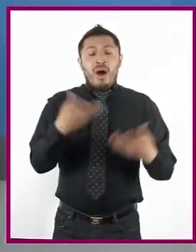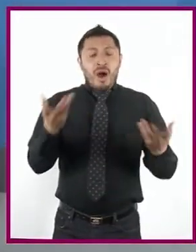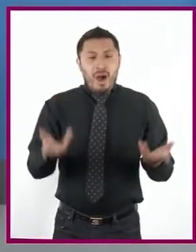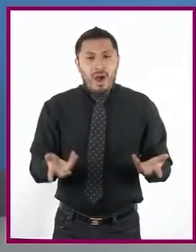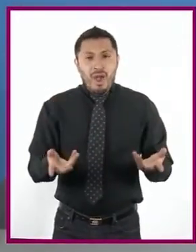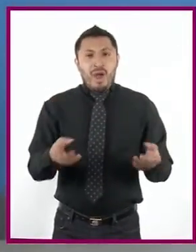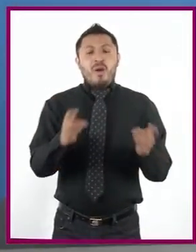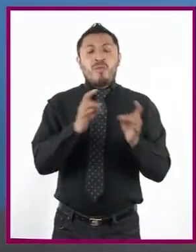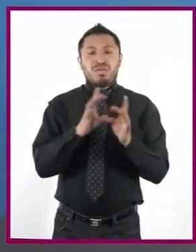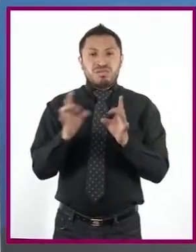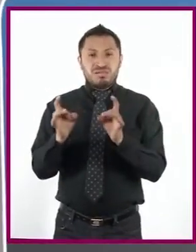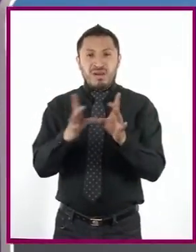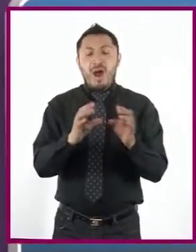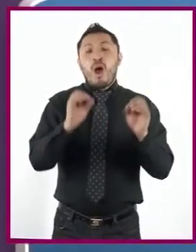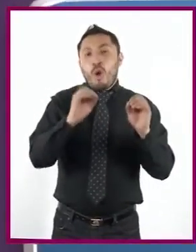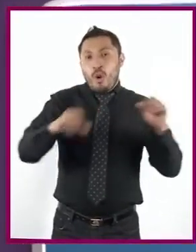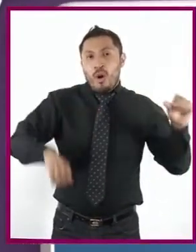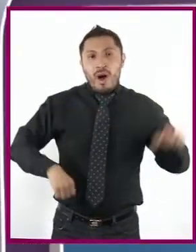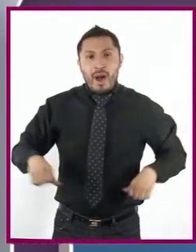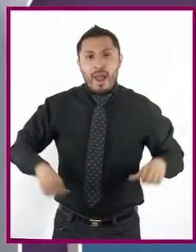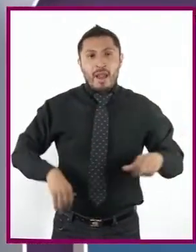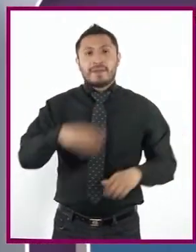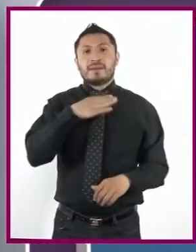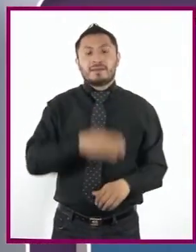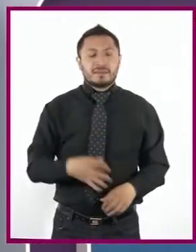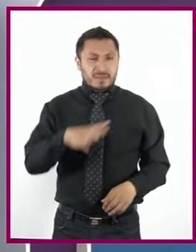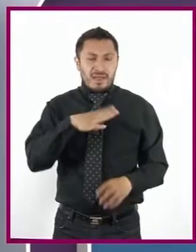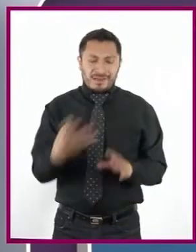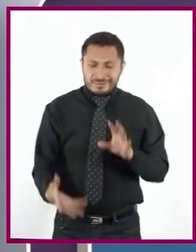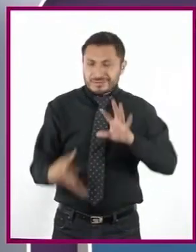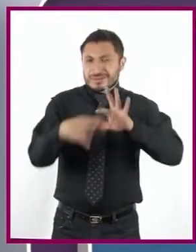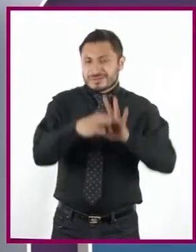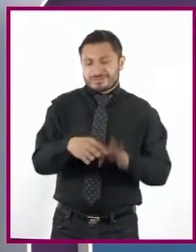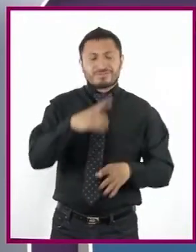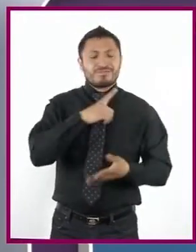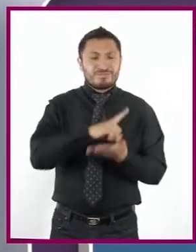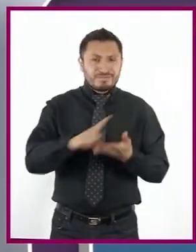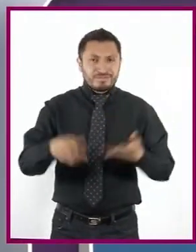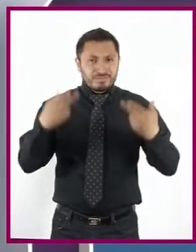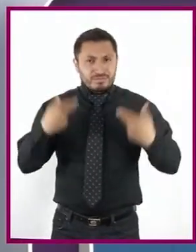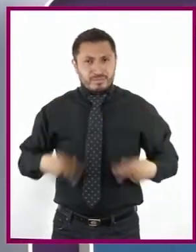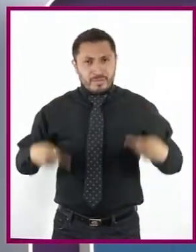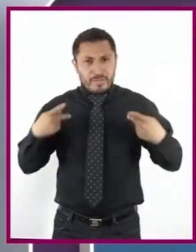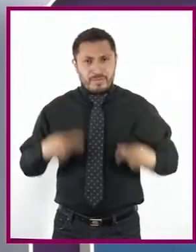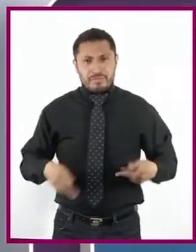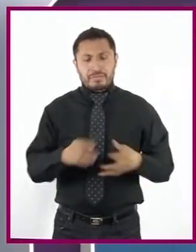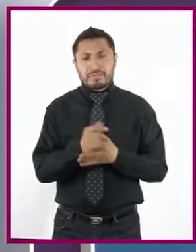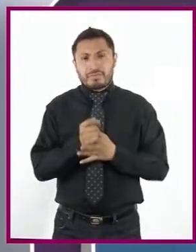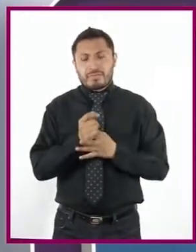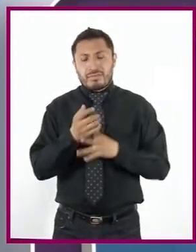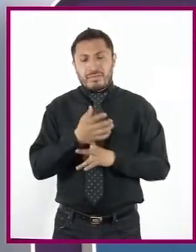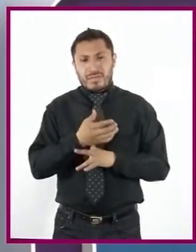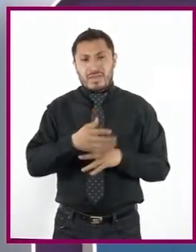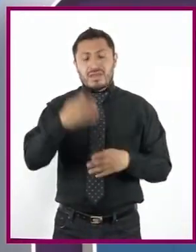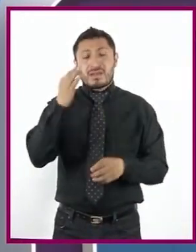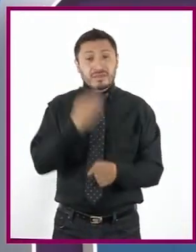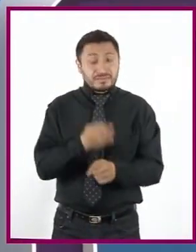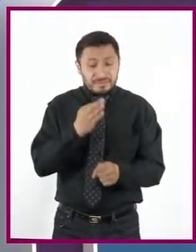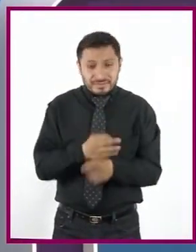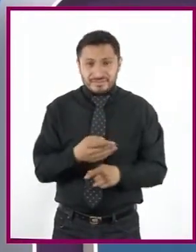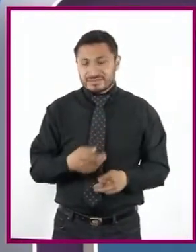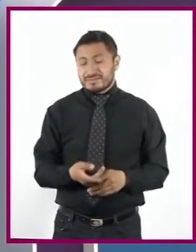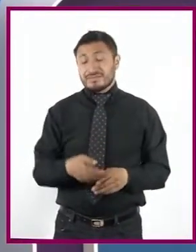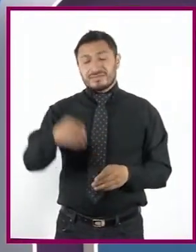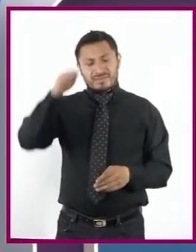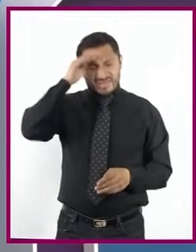las situaciones o acciones justas concuerdan con los derechos de las personas. En la actualidad,